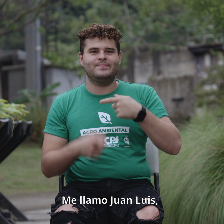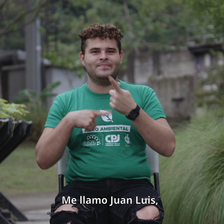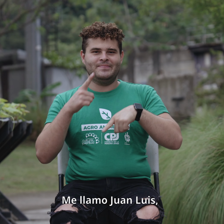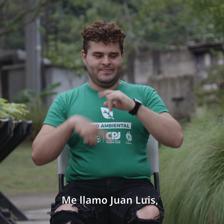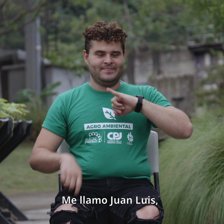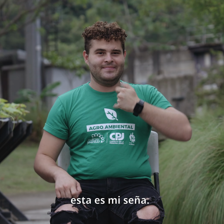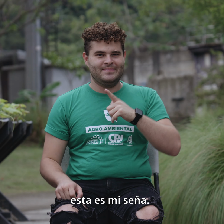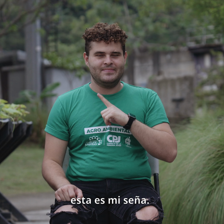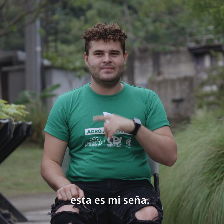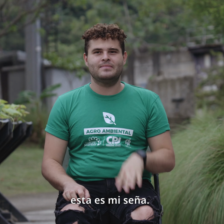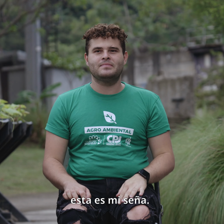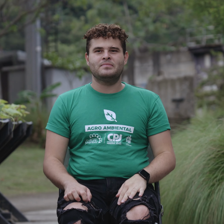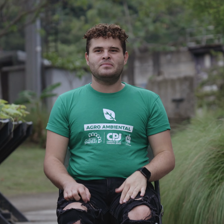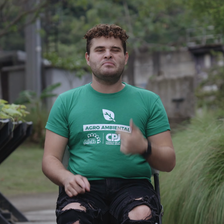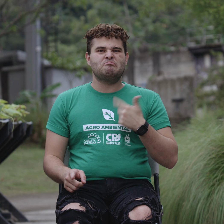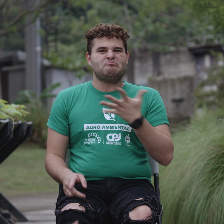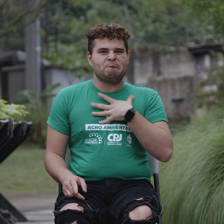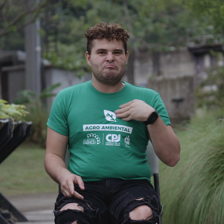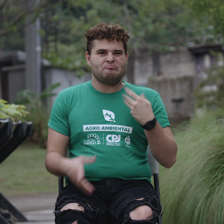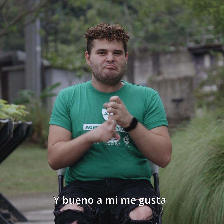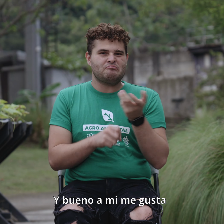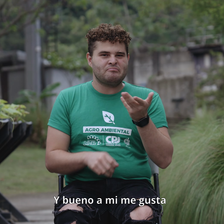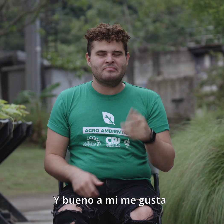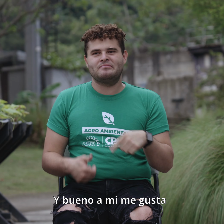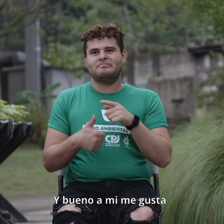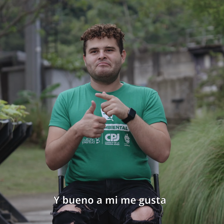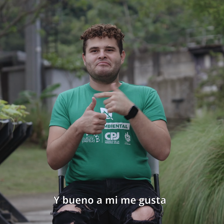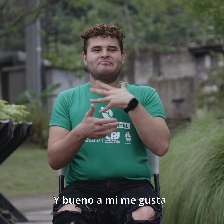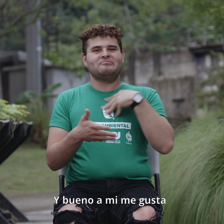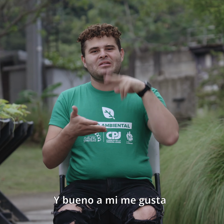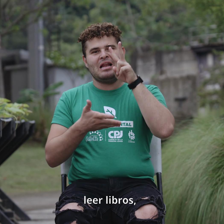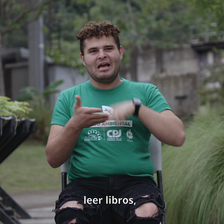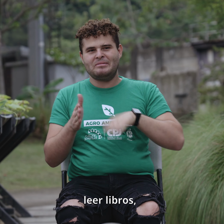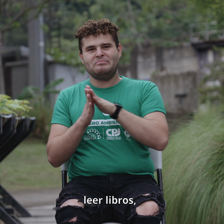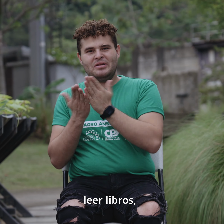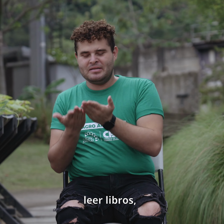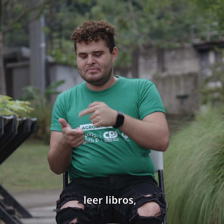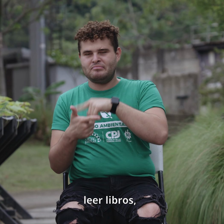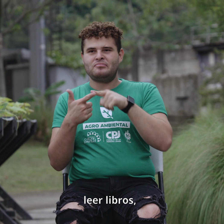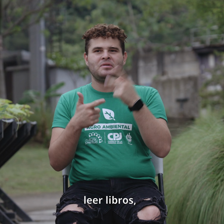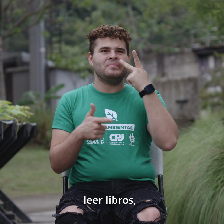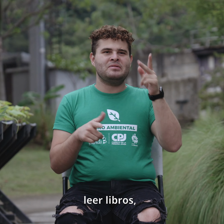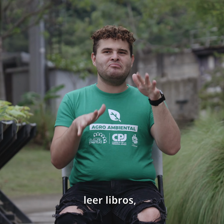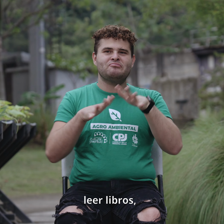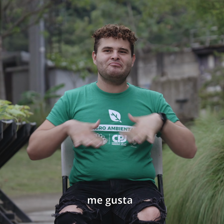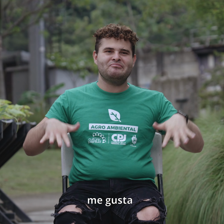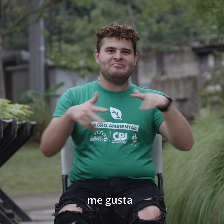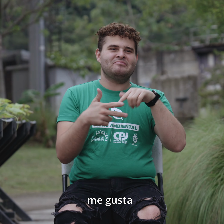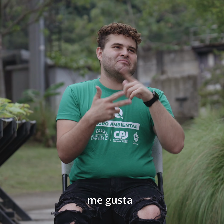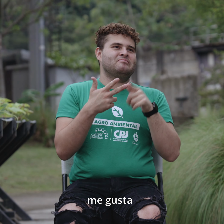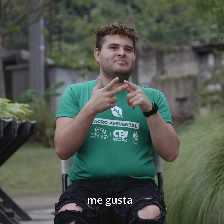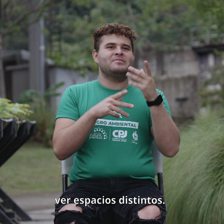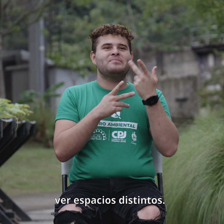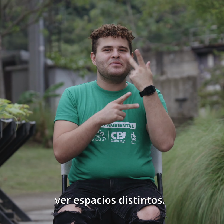Me llamo Juan Luis, esta es mi seña. Y bueno, a mí me gusta leer libros,